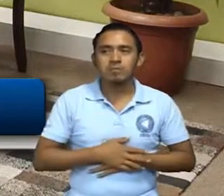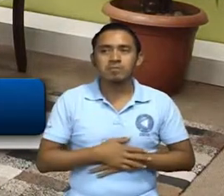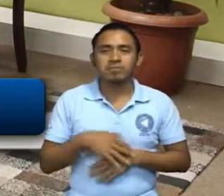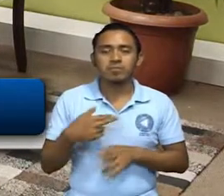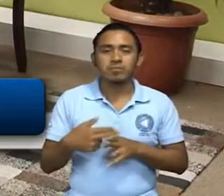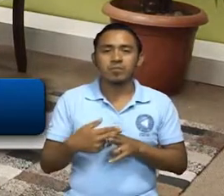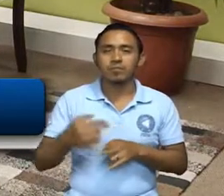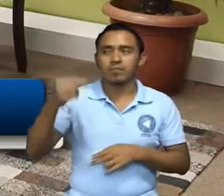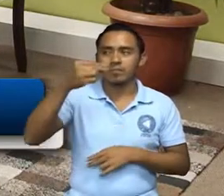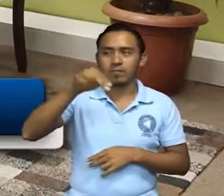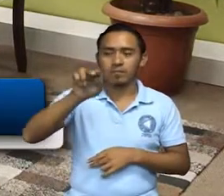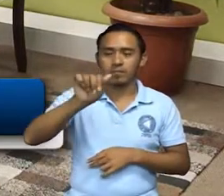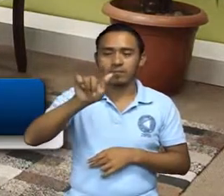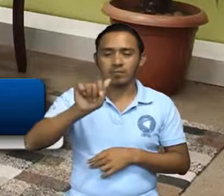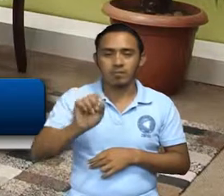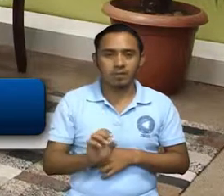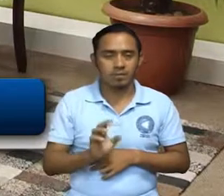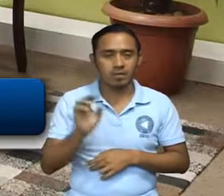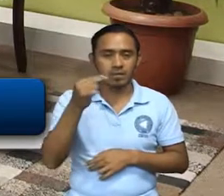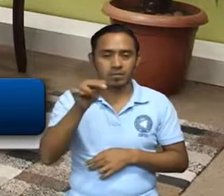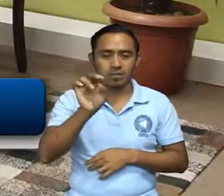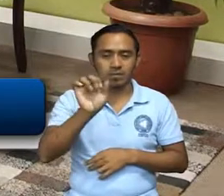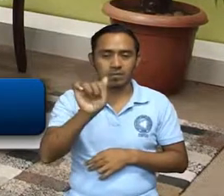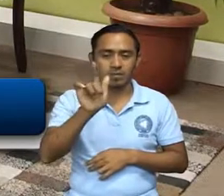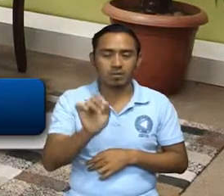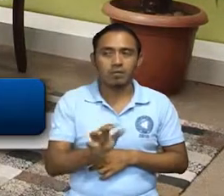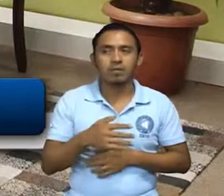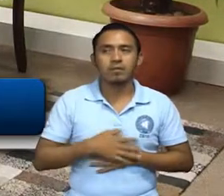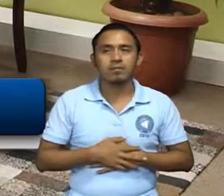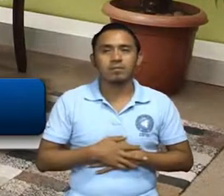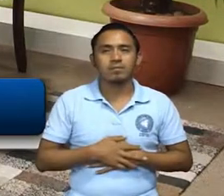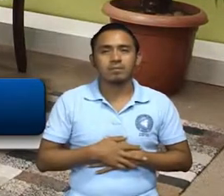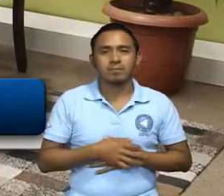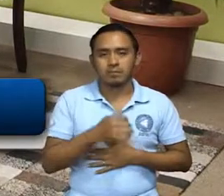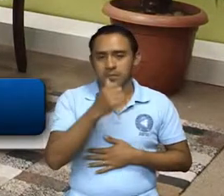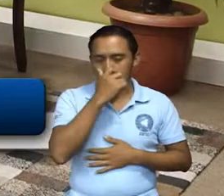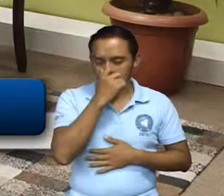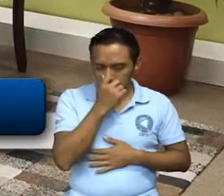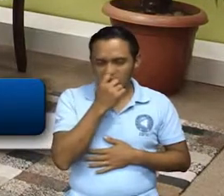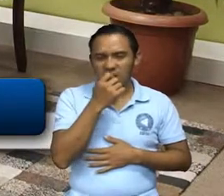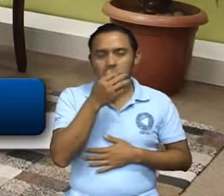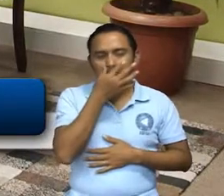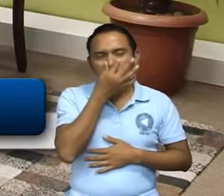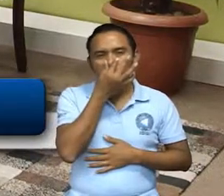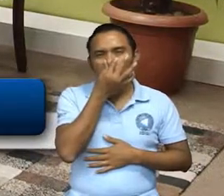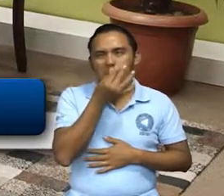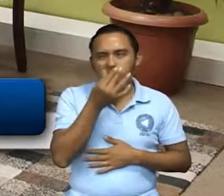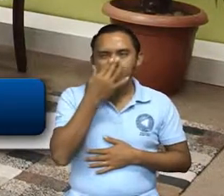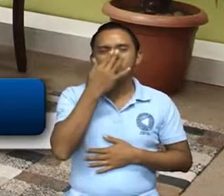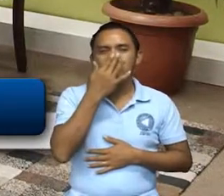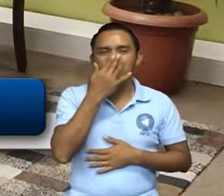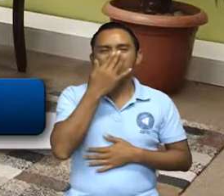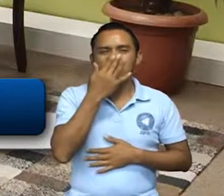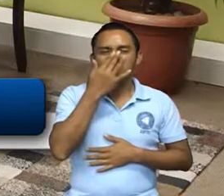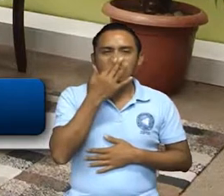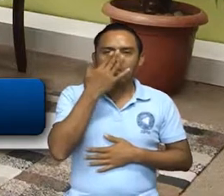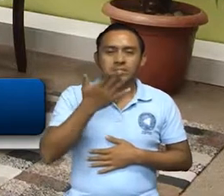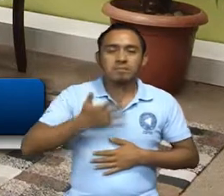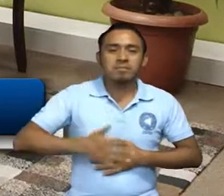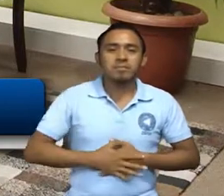popularmente ñato, pues son personas ñatas, con un resfriado se trancan, doctor, y están...